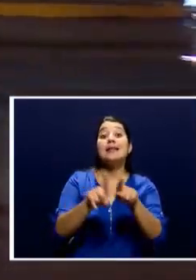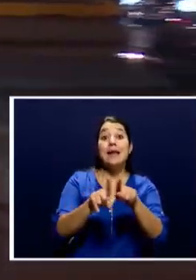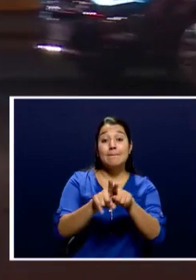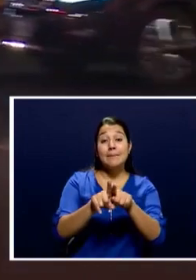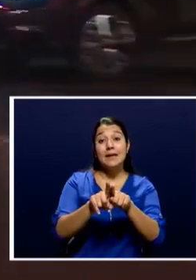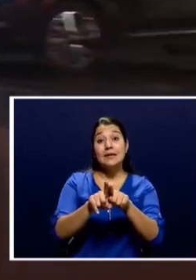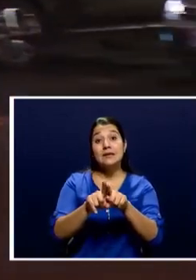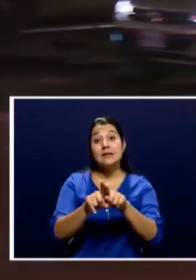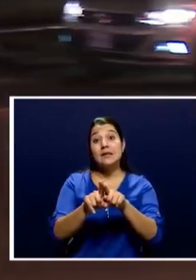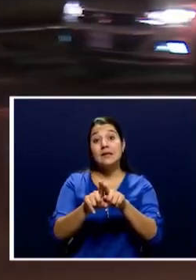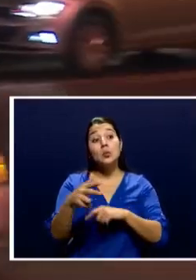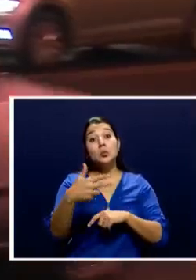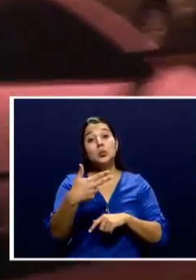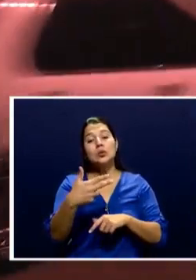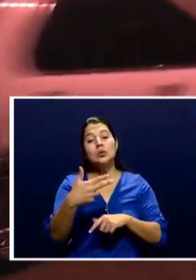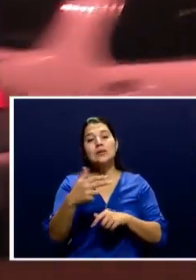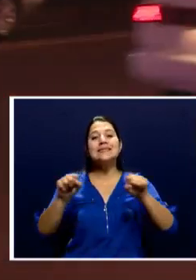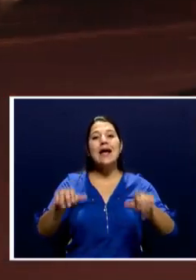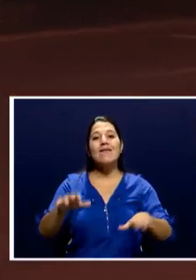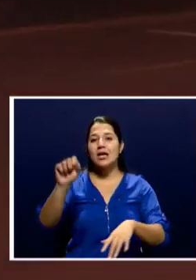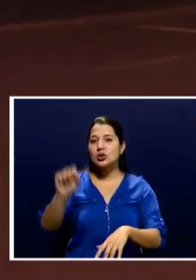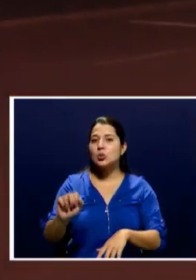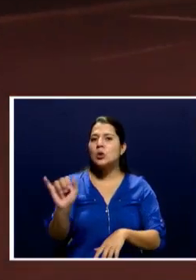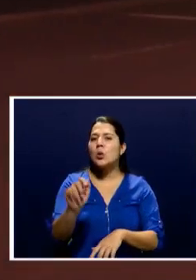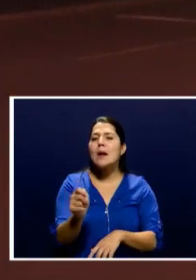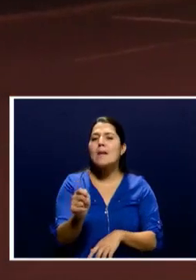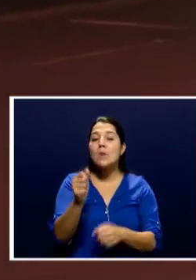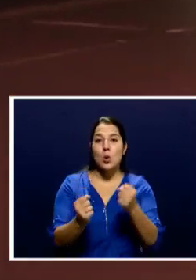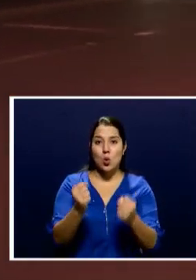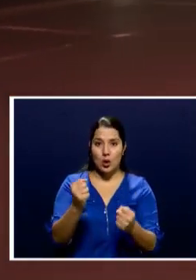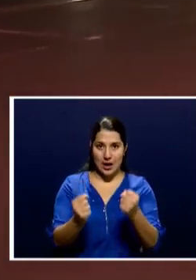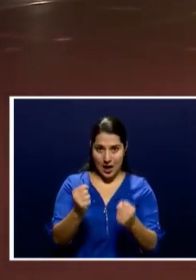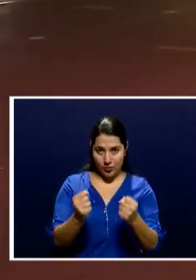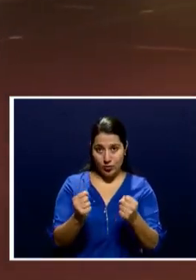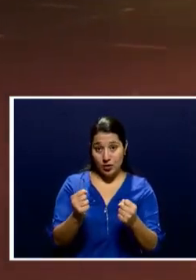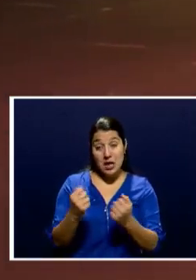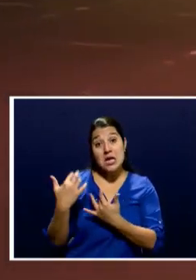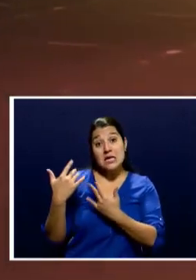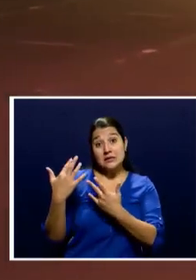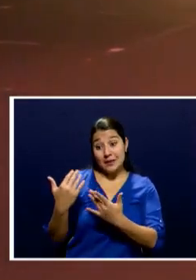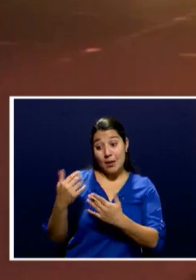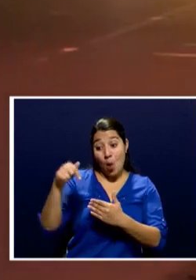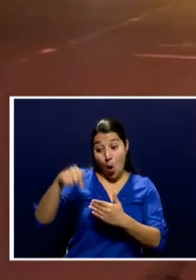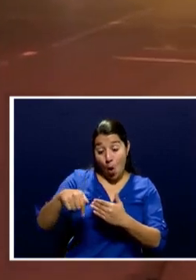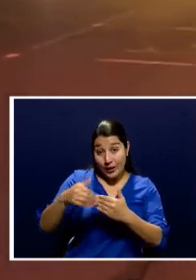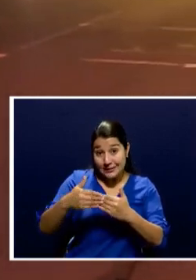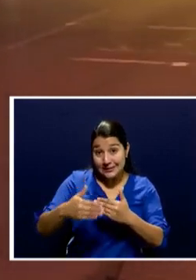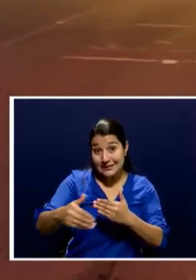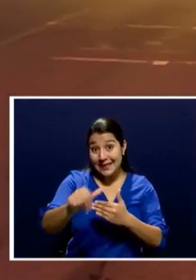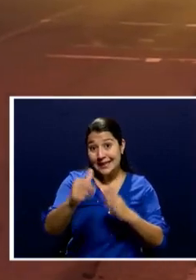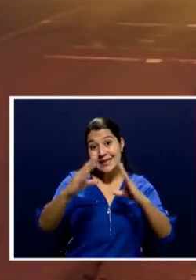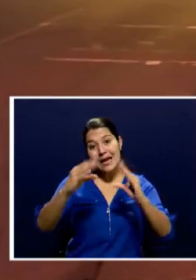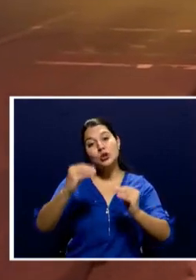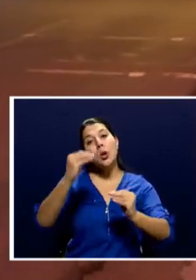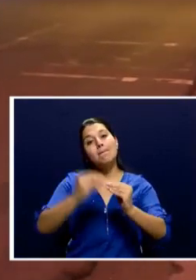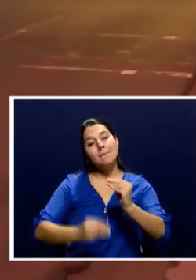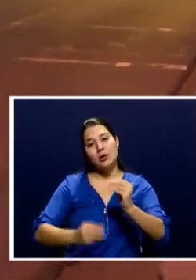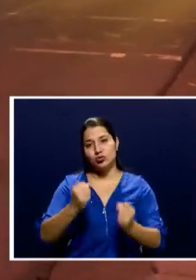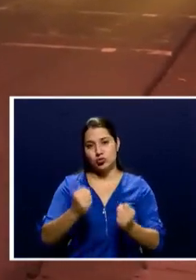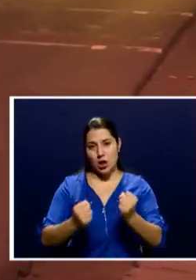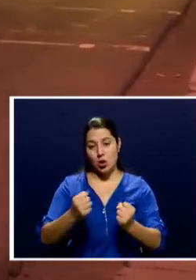Sur son pocos los vehículos. Esto se espera también que sean menos los vehículos a partir del día de hoy, a las 10 de la noche, cuando